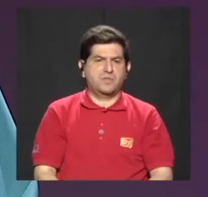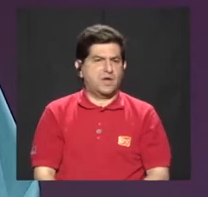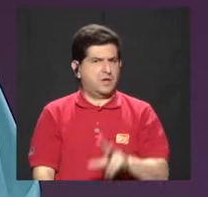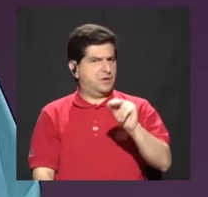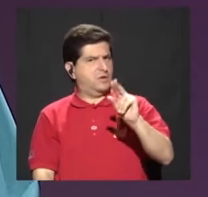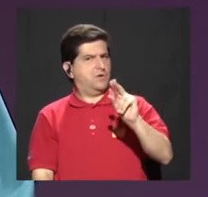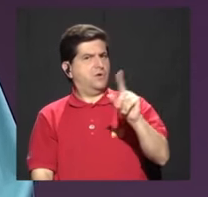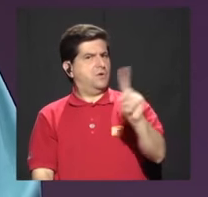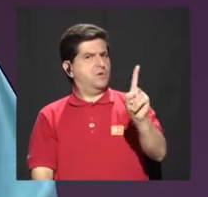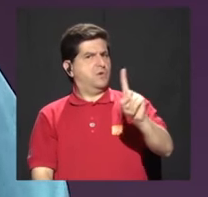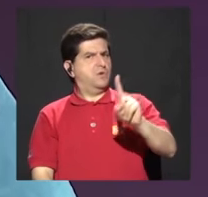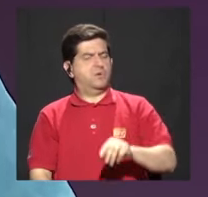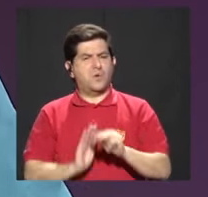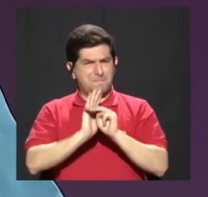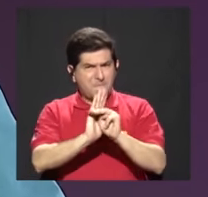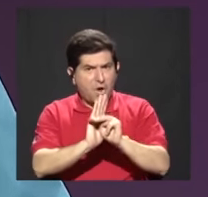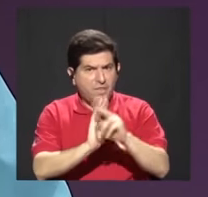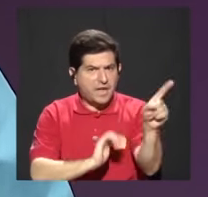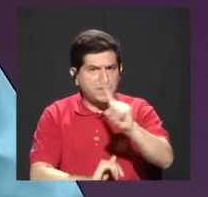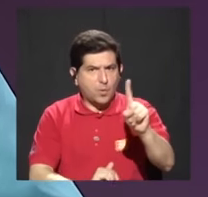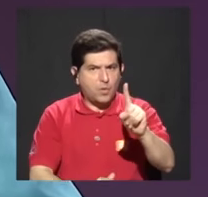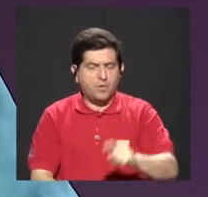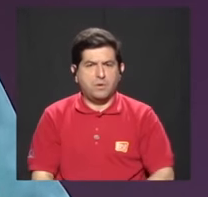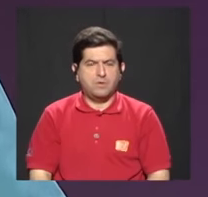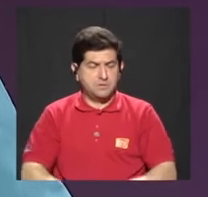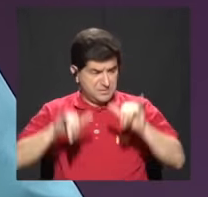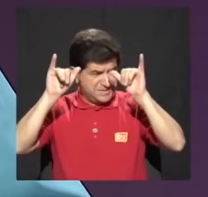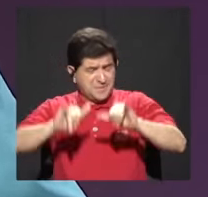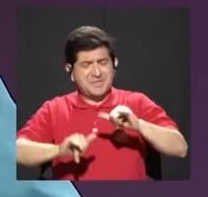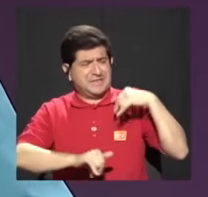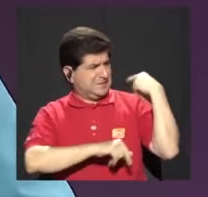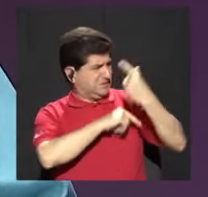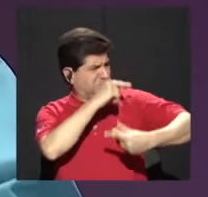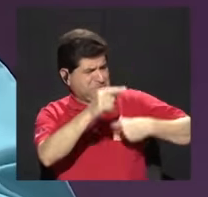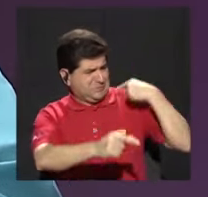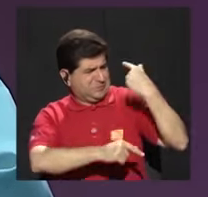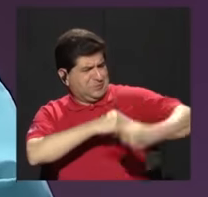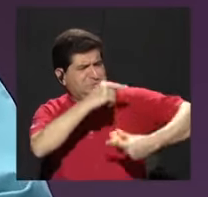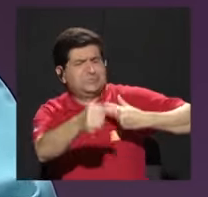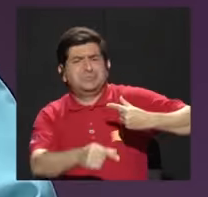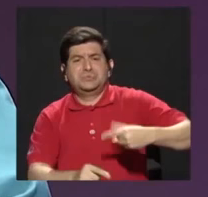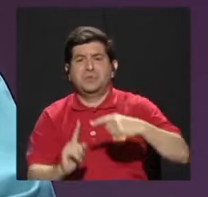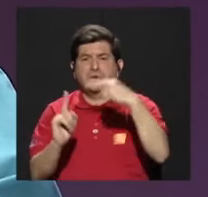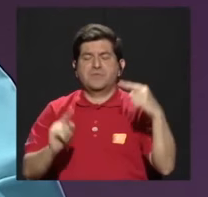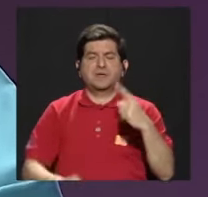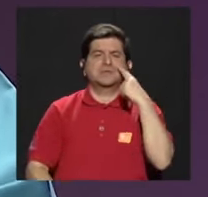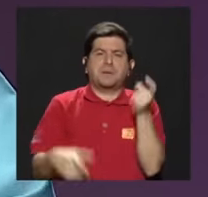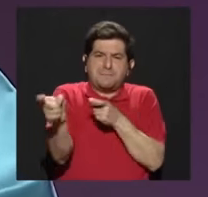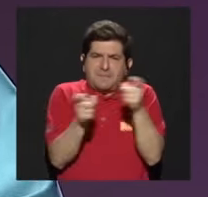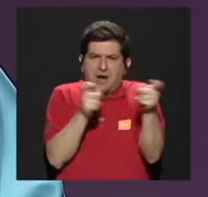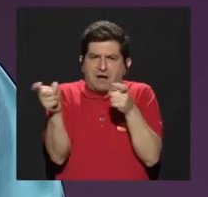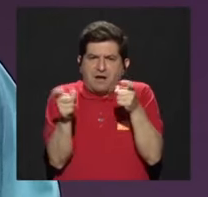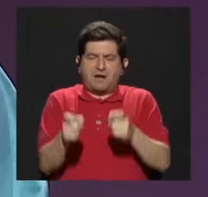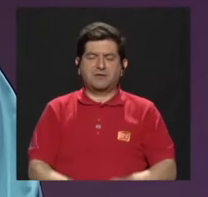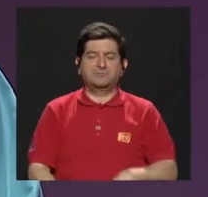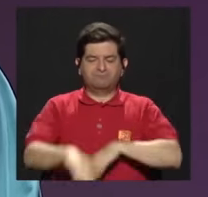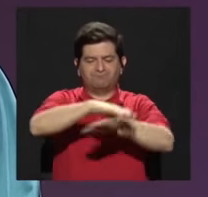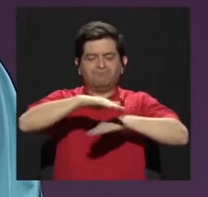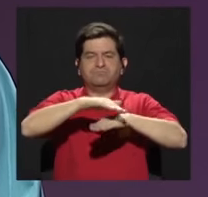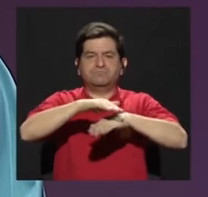es moda, ¿ah? Ha estado presente en generaciones y generaciones desde que el patriarcado está como